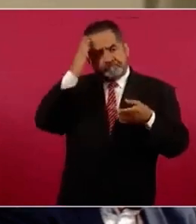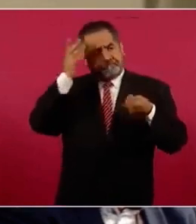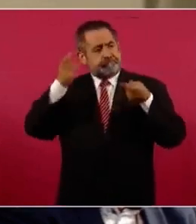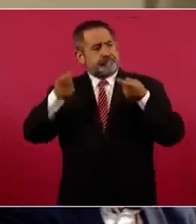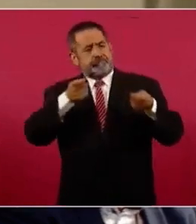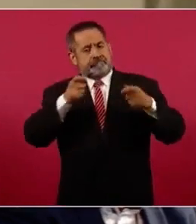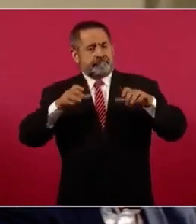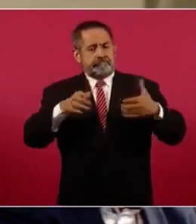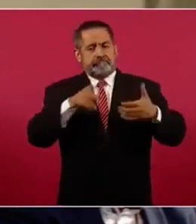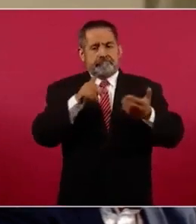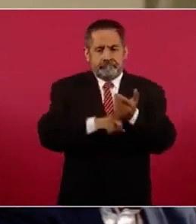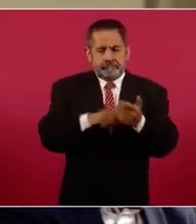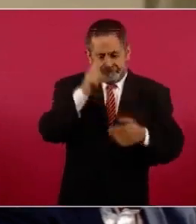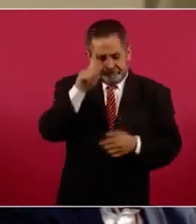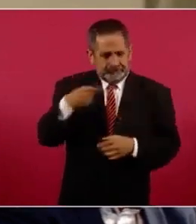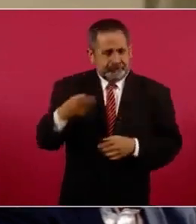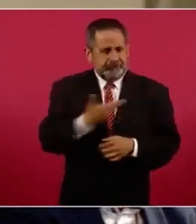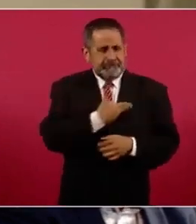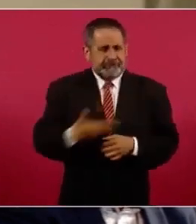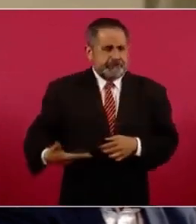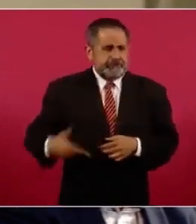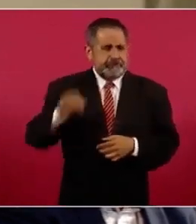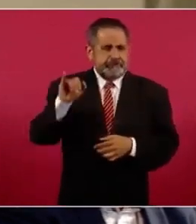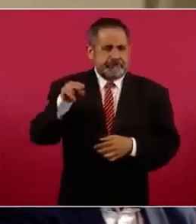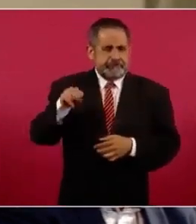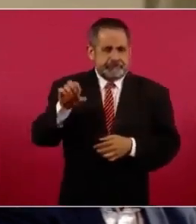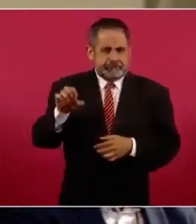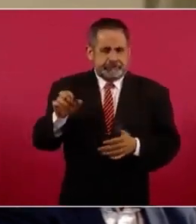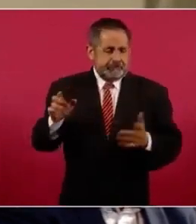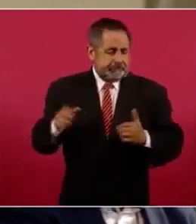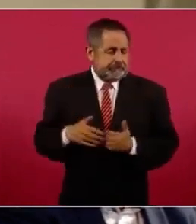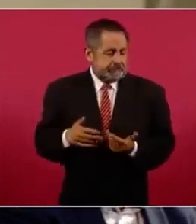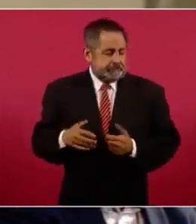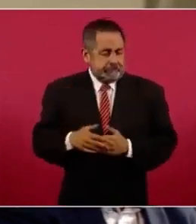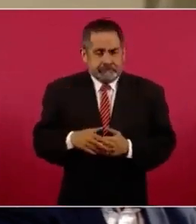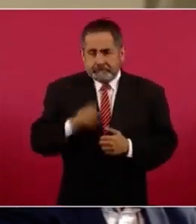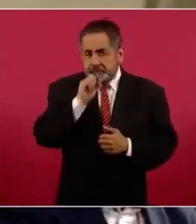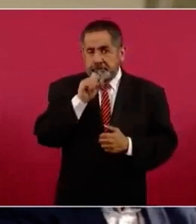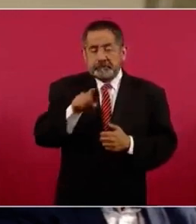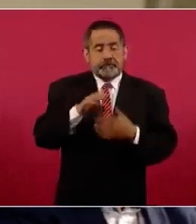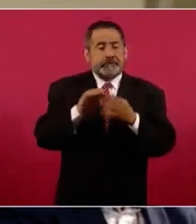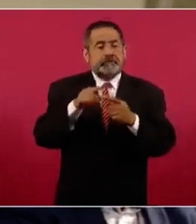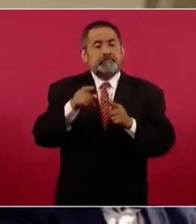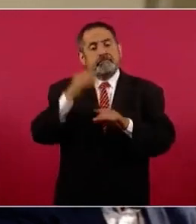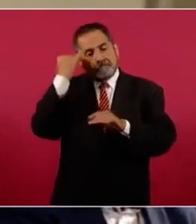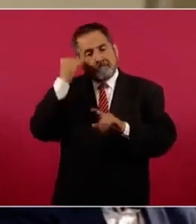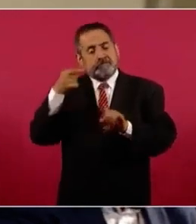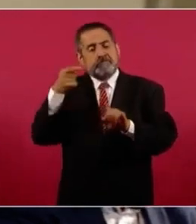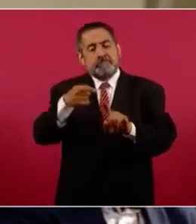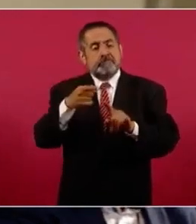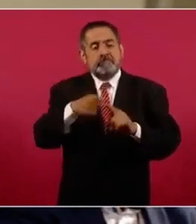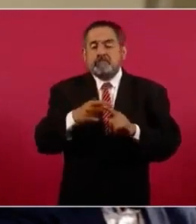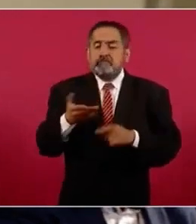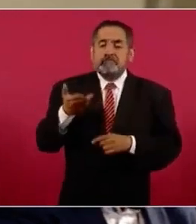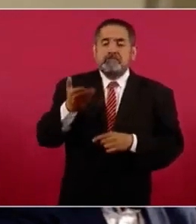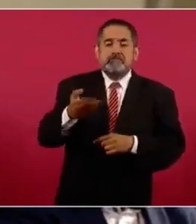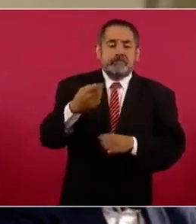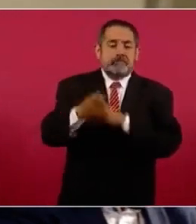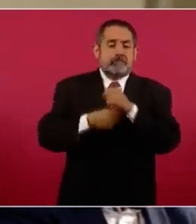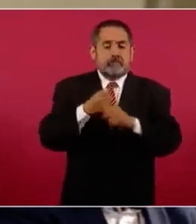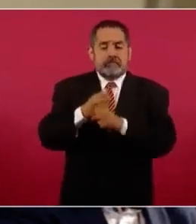en cuanto a la presidencia del INE. También este punto de que pidieron para